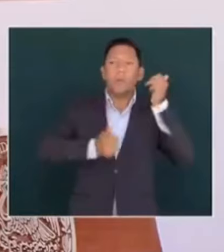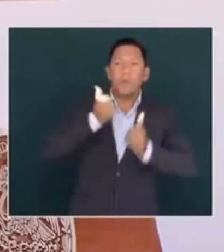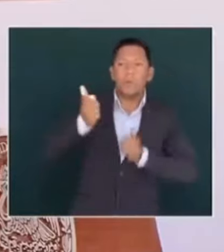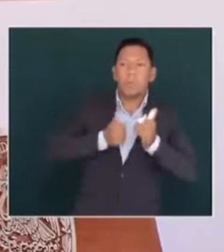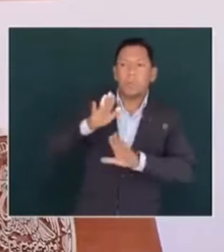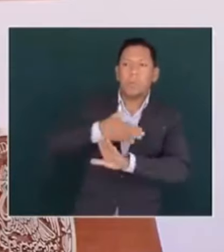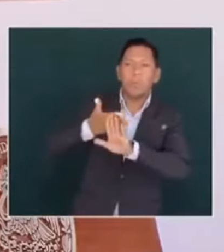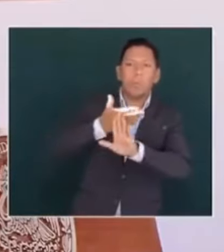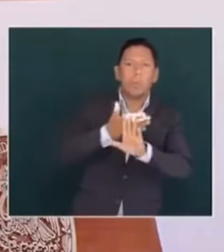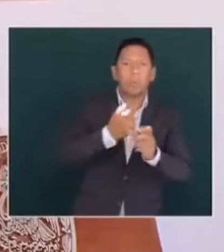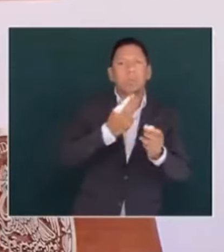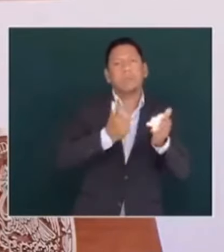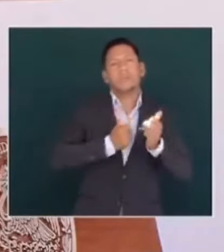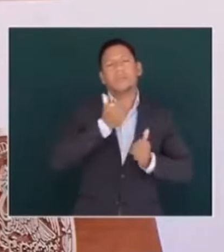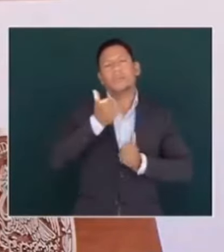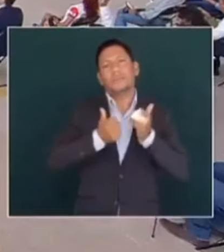Temporada de sopilotes.